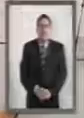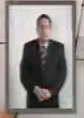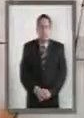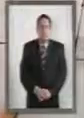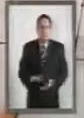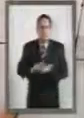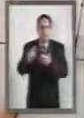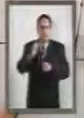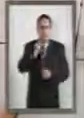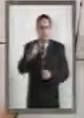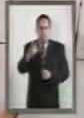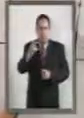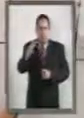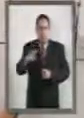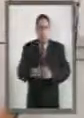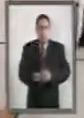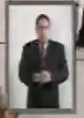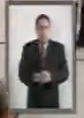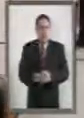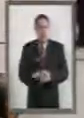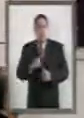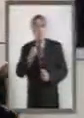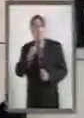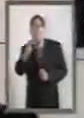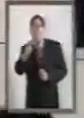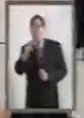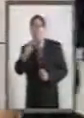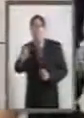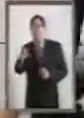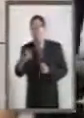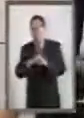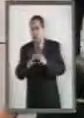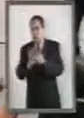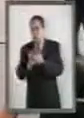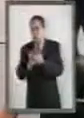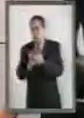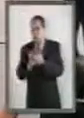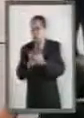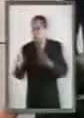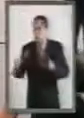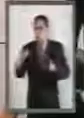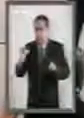Gracias, senador Gil. Senador Hermosillo, ¿con qué efecto? Si nos espera, senador Gil.